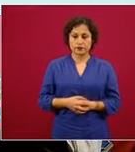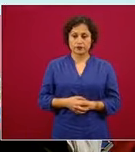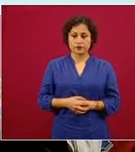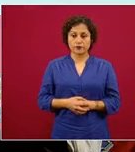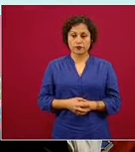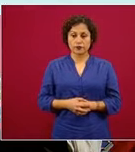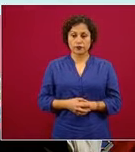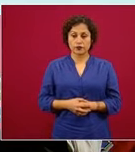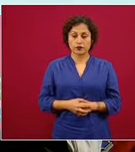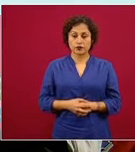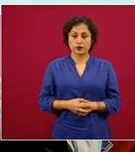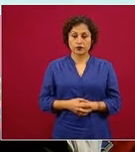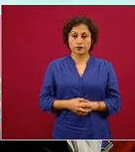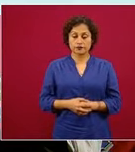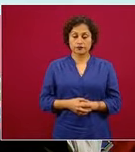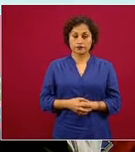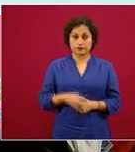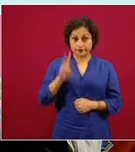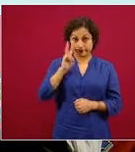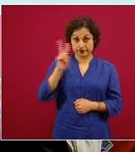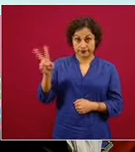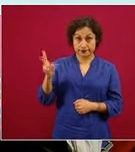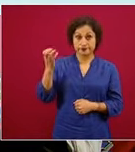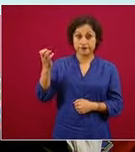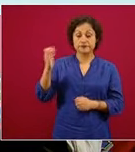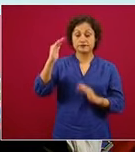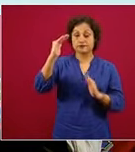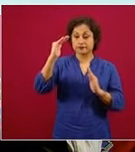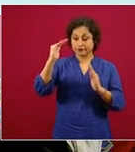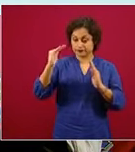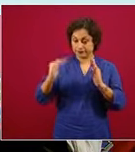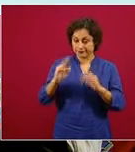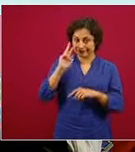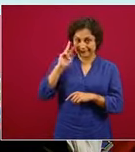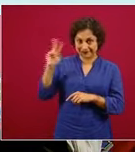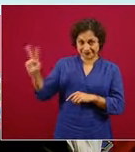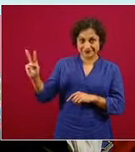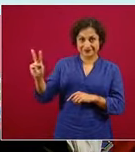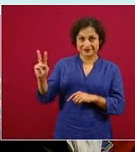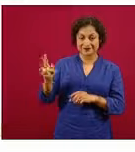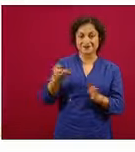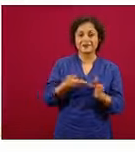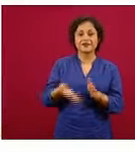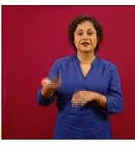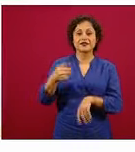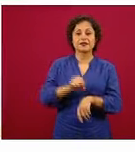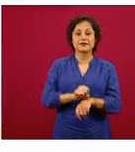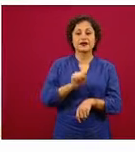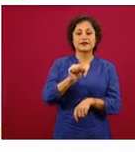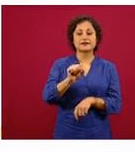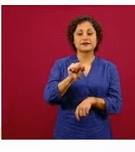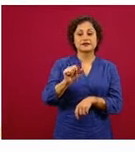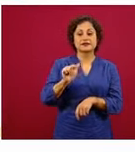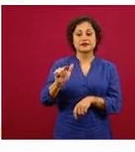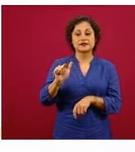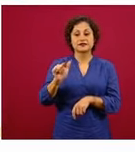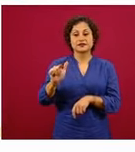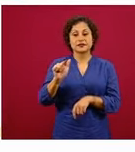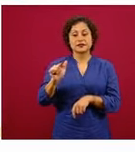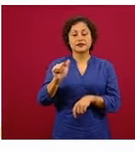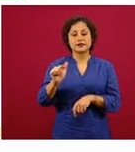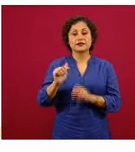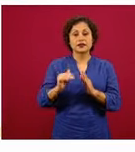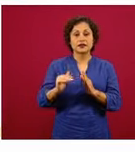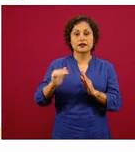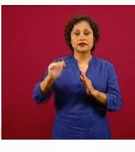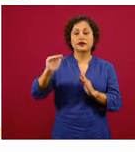Vemos, perfecto. Aquí está, vemos una tendencia ascendente clara que se da desde la semana 16-17, se mantiene activa y